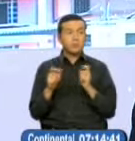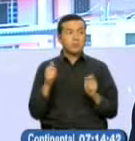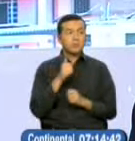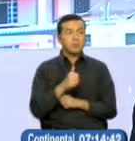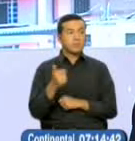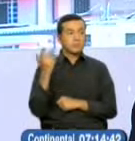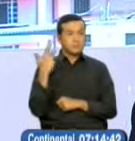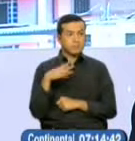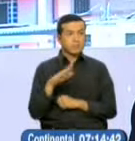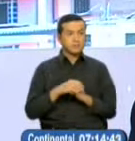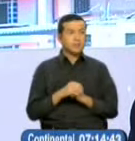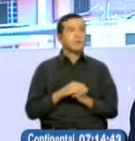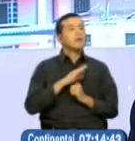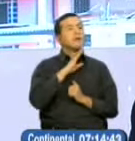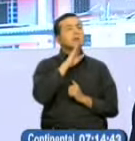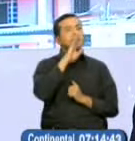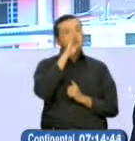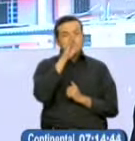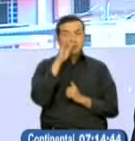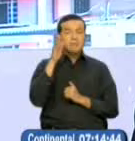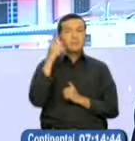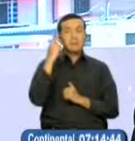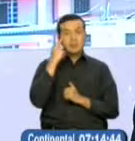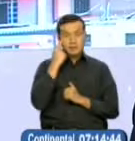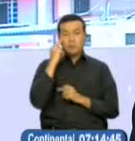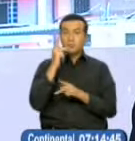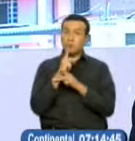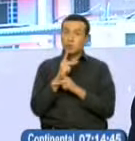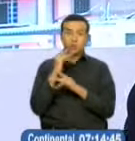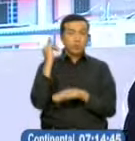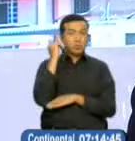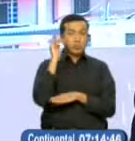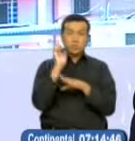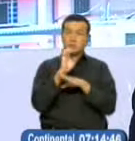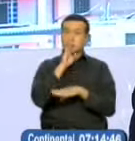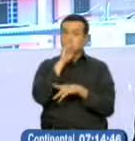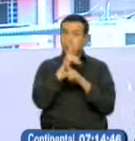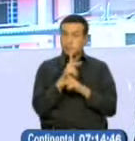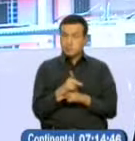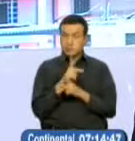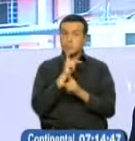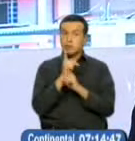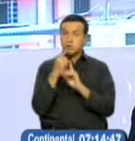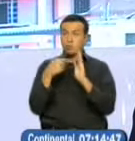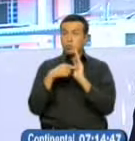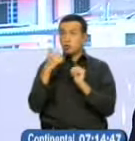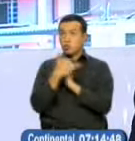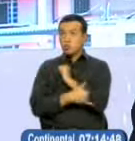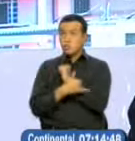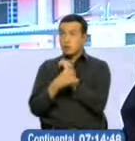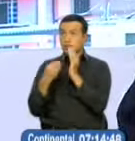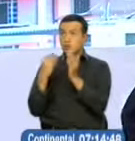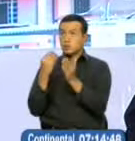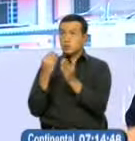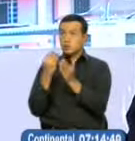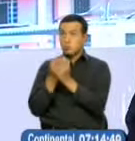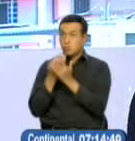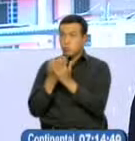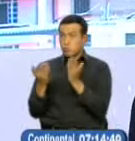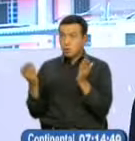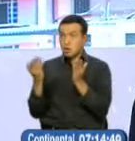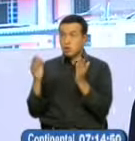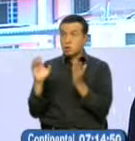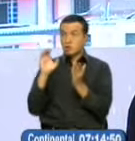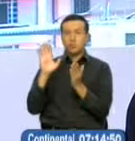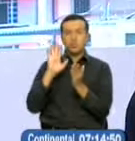logrado. Ahora, siempre vamos a manejar instrumentos de protección a la industria nacional. Es verdad, salvaguardas ya no pueden extenderse por tema de Organización Mundial